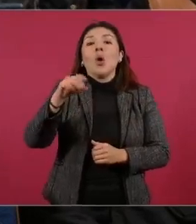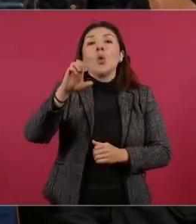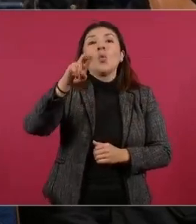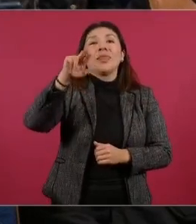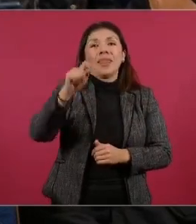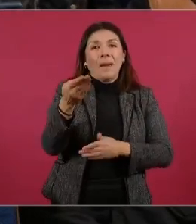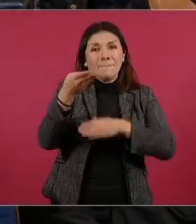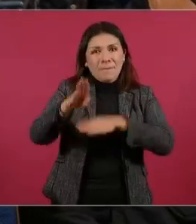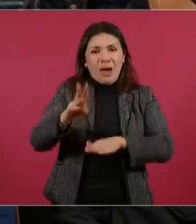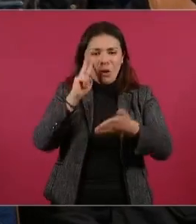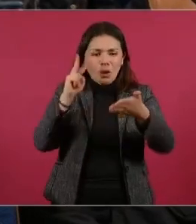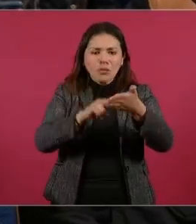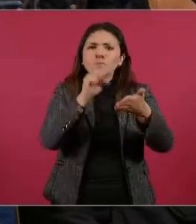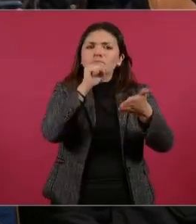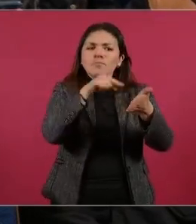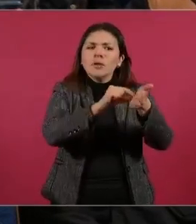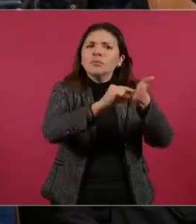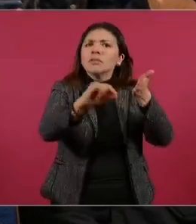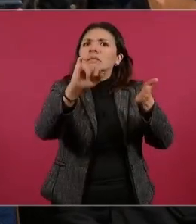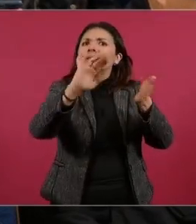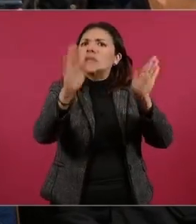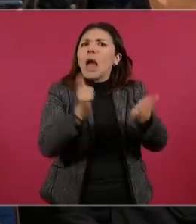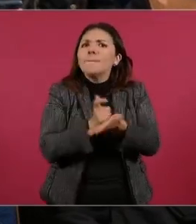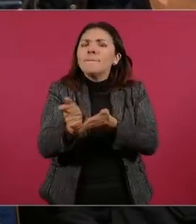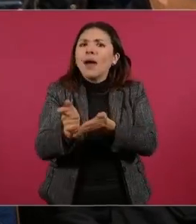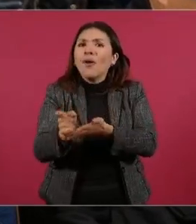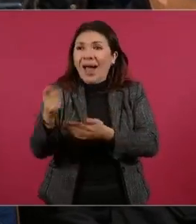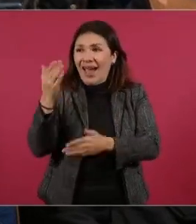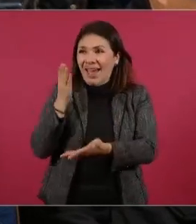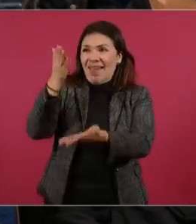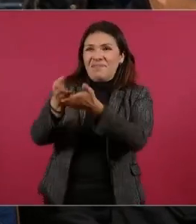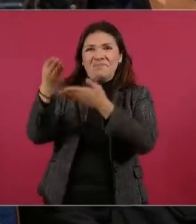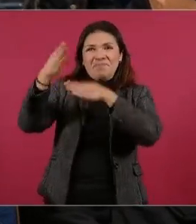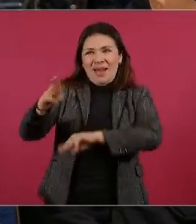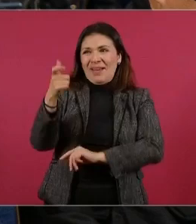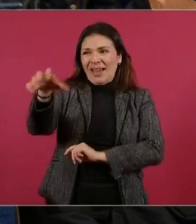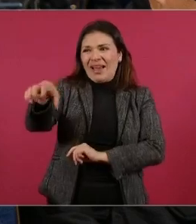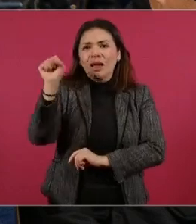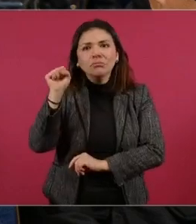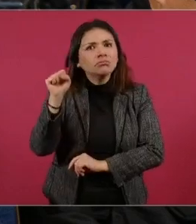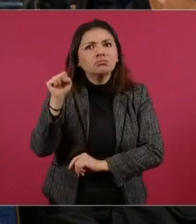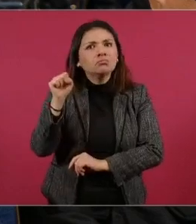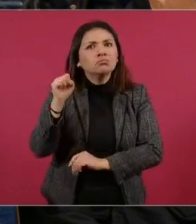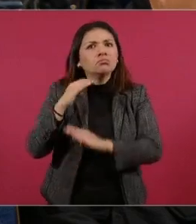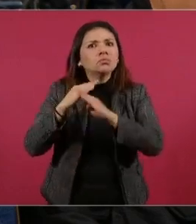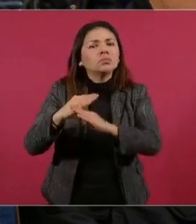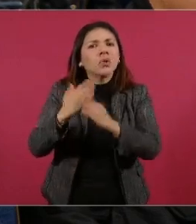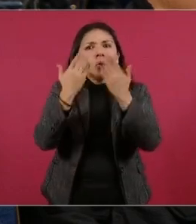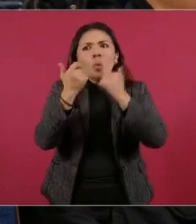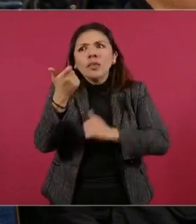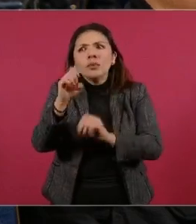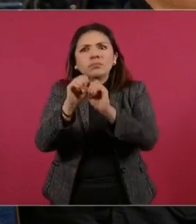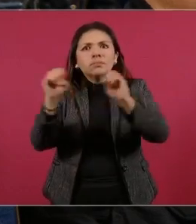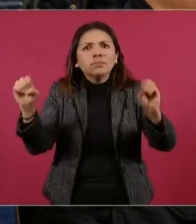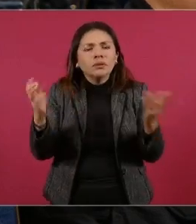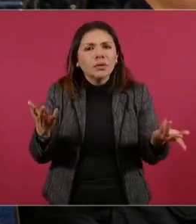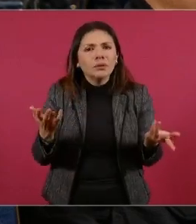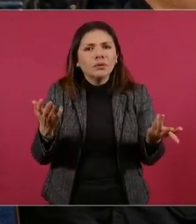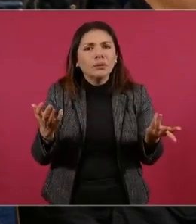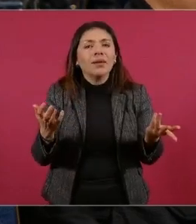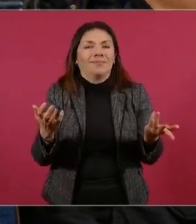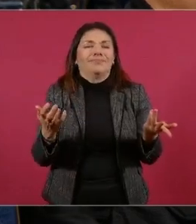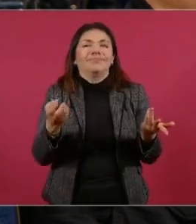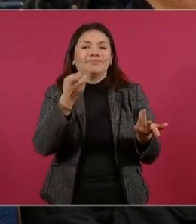aparece que está depositado pero cuando van a a querer cobrarlo ya no no pues Pues no hay dinero